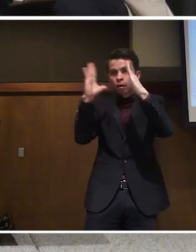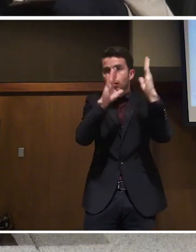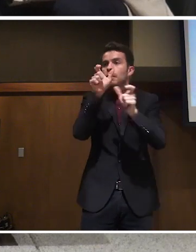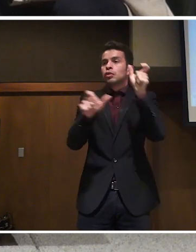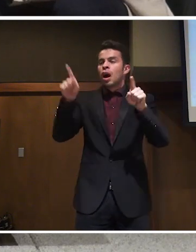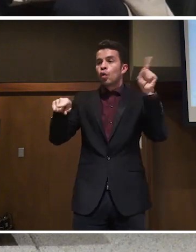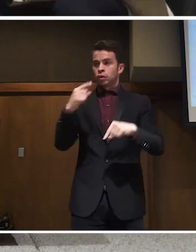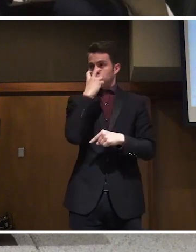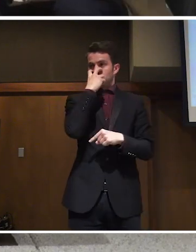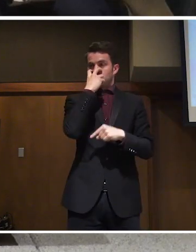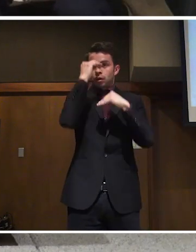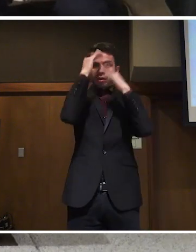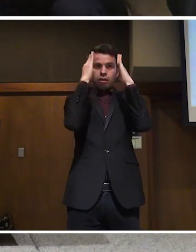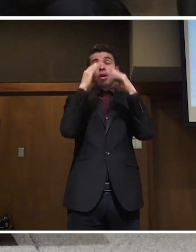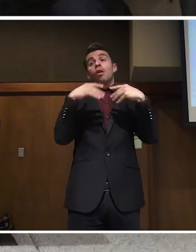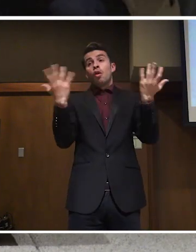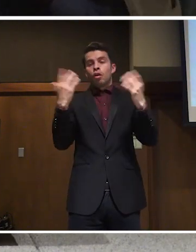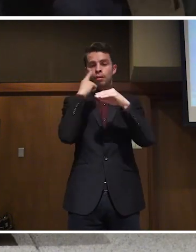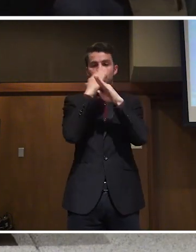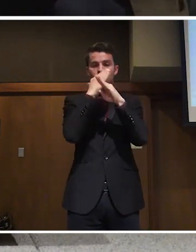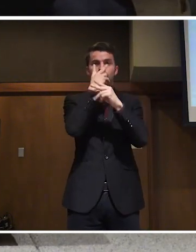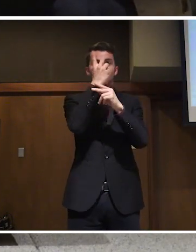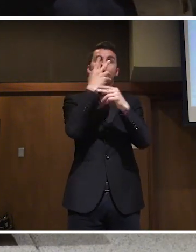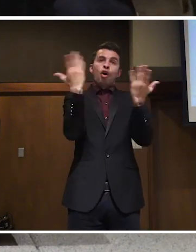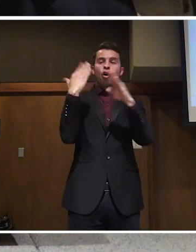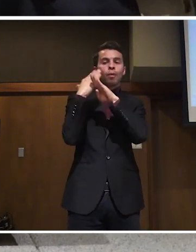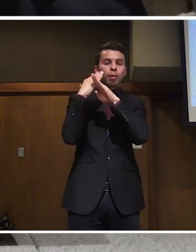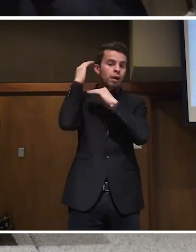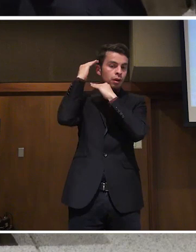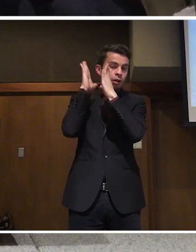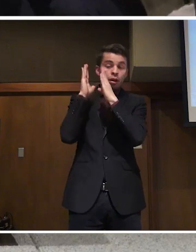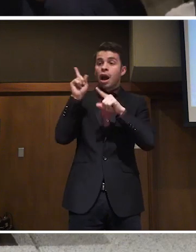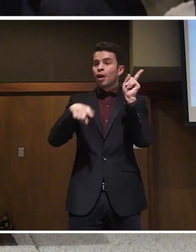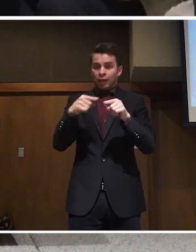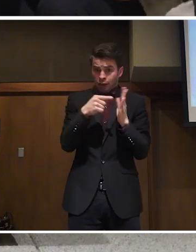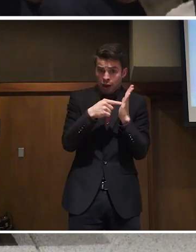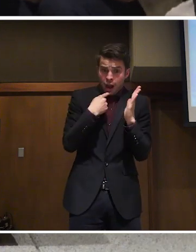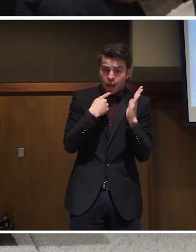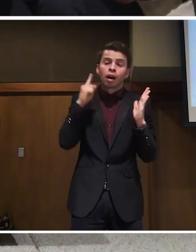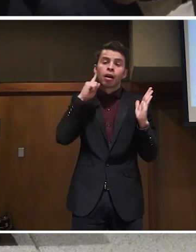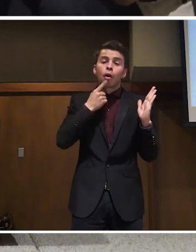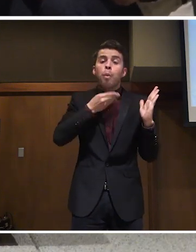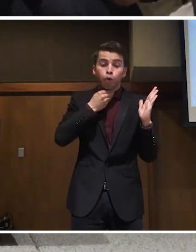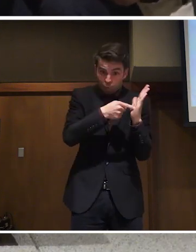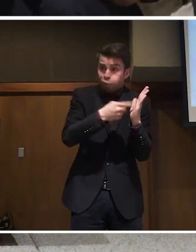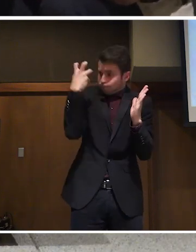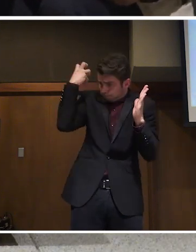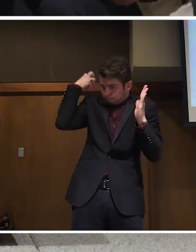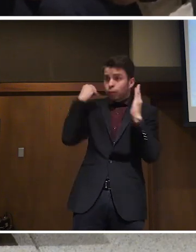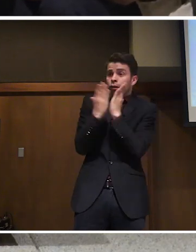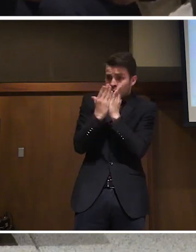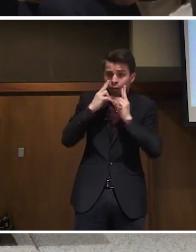con problemas visuales o de audición, el Instituto de Ciegos y Sordomudos y cosas de estas. Hay estudios